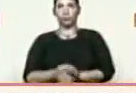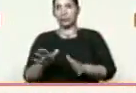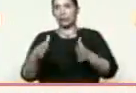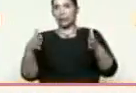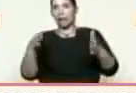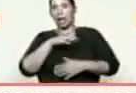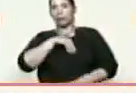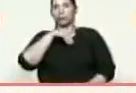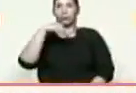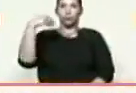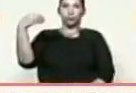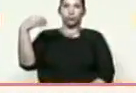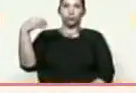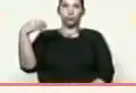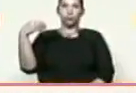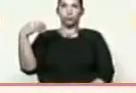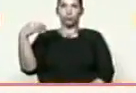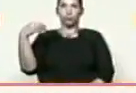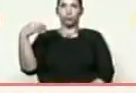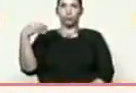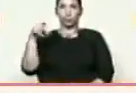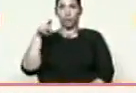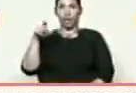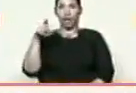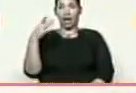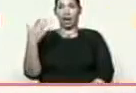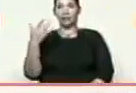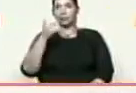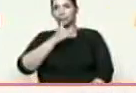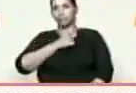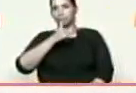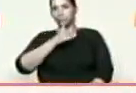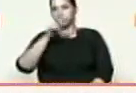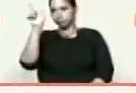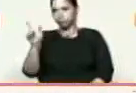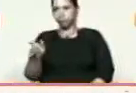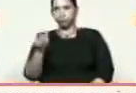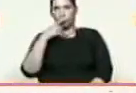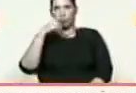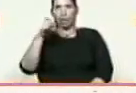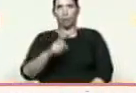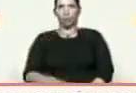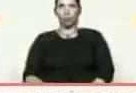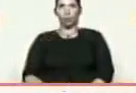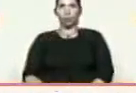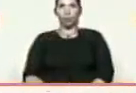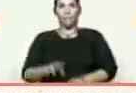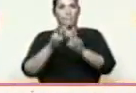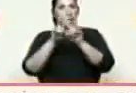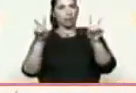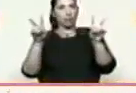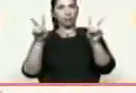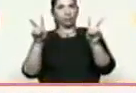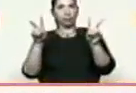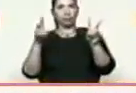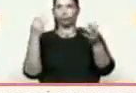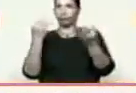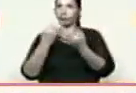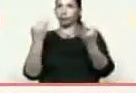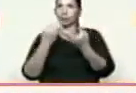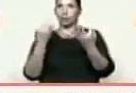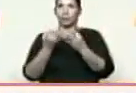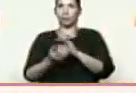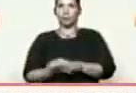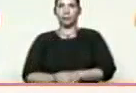espiritualidad. Y eso es lo que le ha permitido, con esa paciencia, siempre poner a la paz como el objetivo estratégico. Siempre nos lo